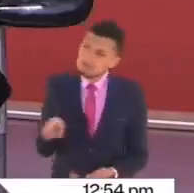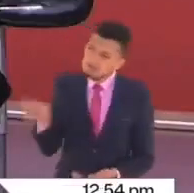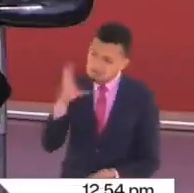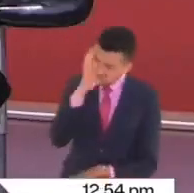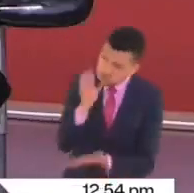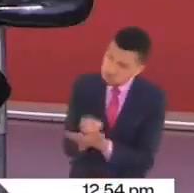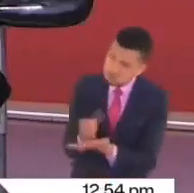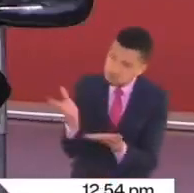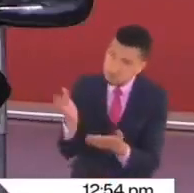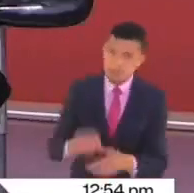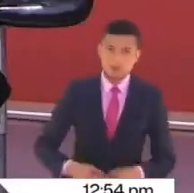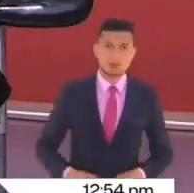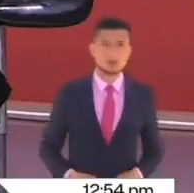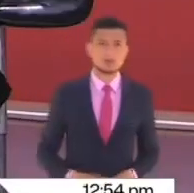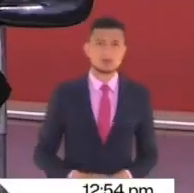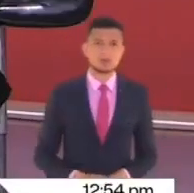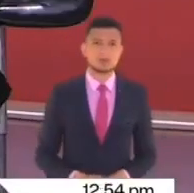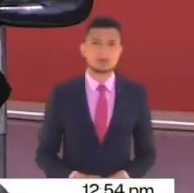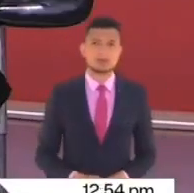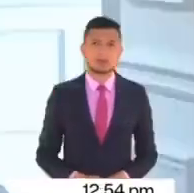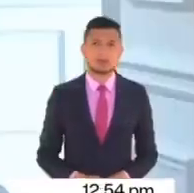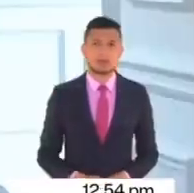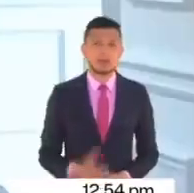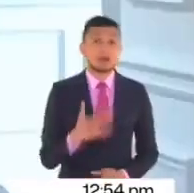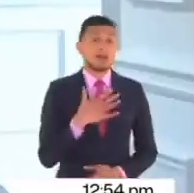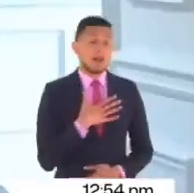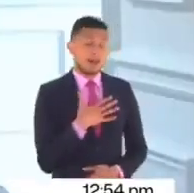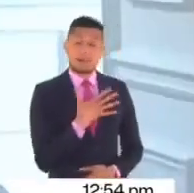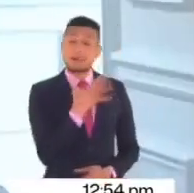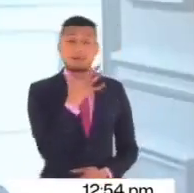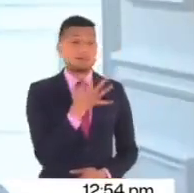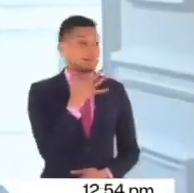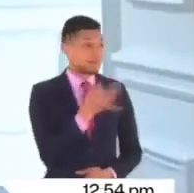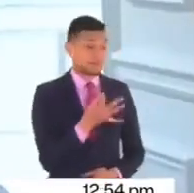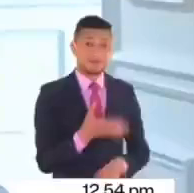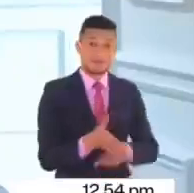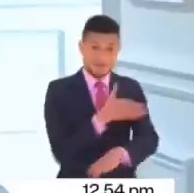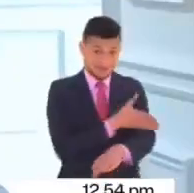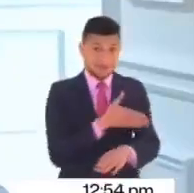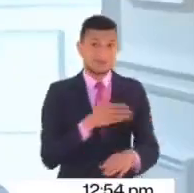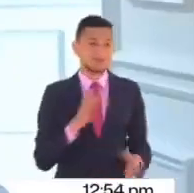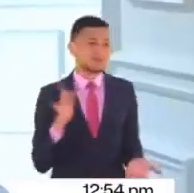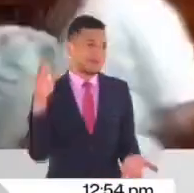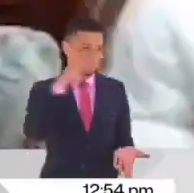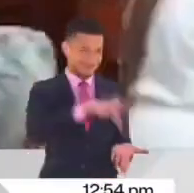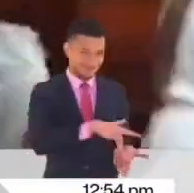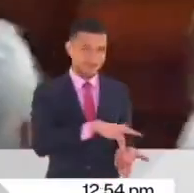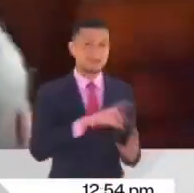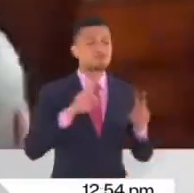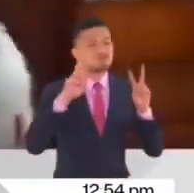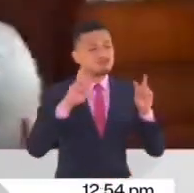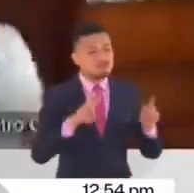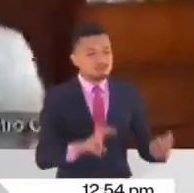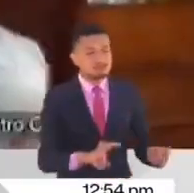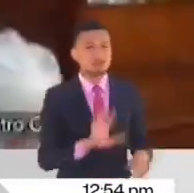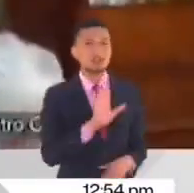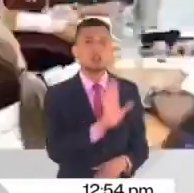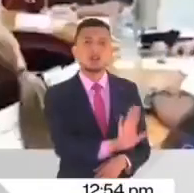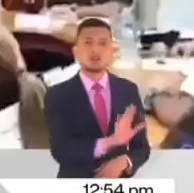Bueno, esto para mí fue muy chistoso porque llegamos con un estudio de